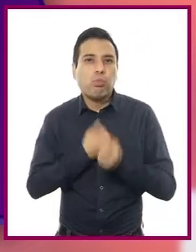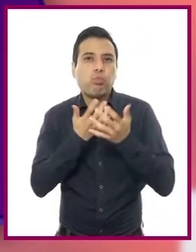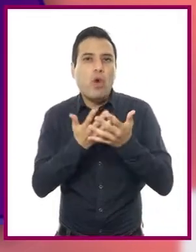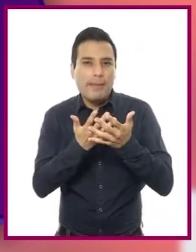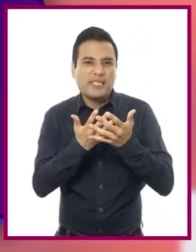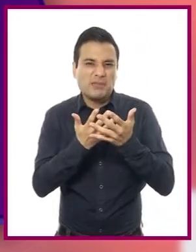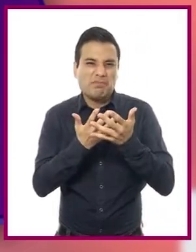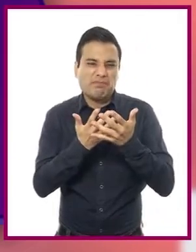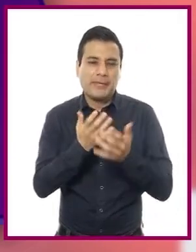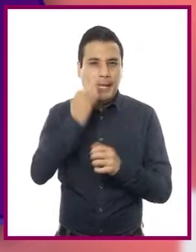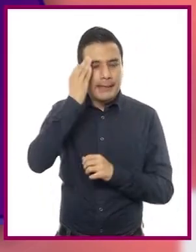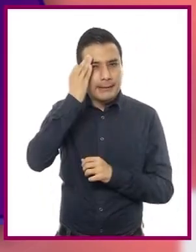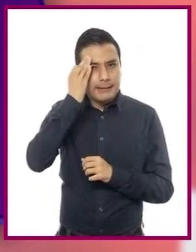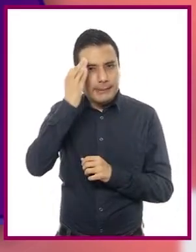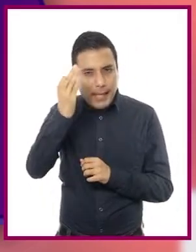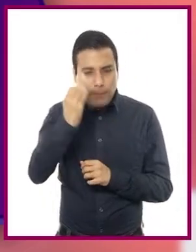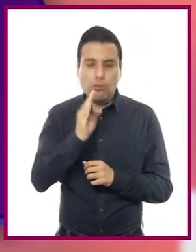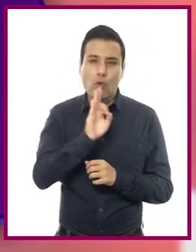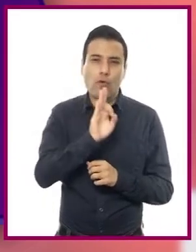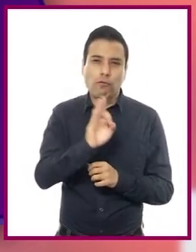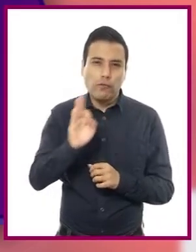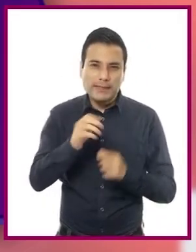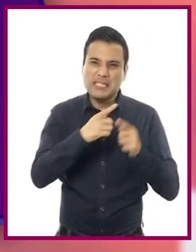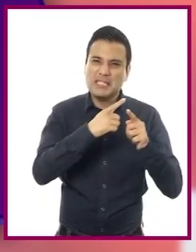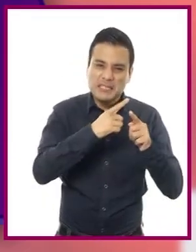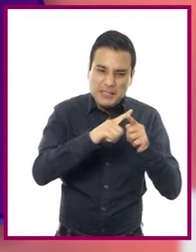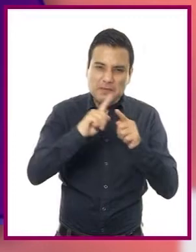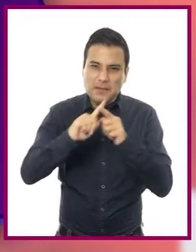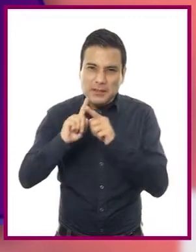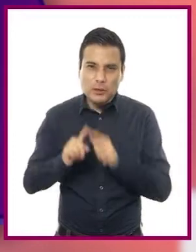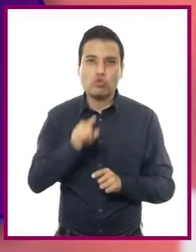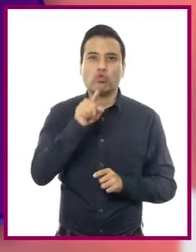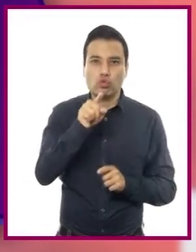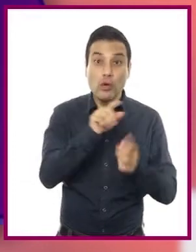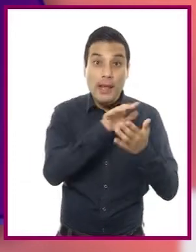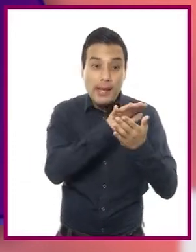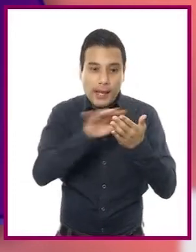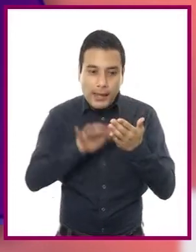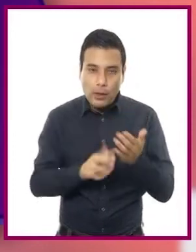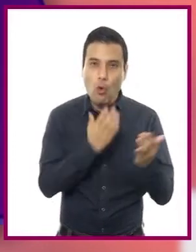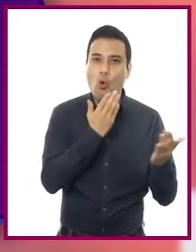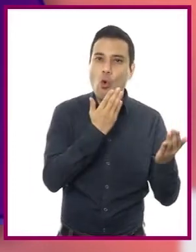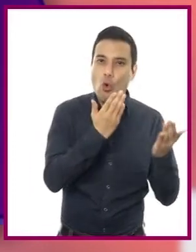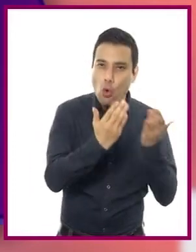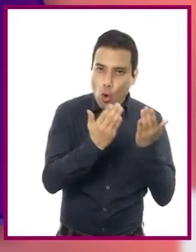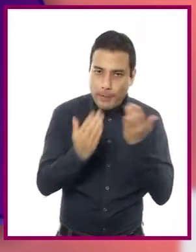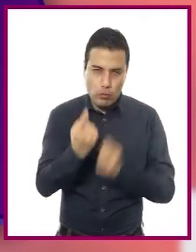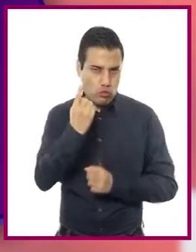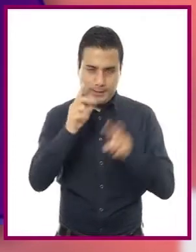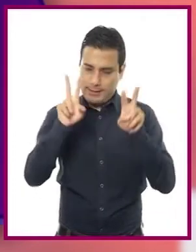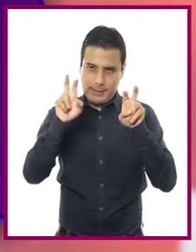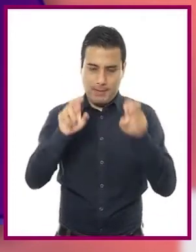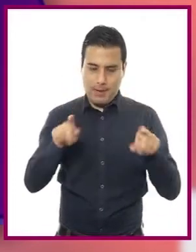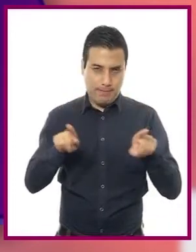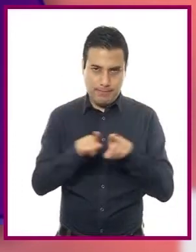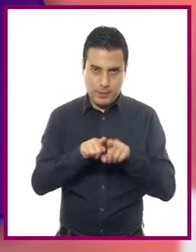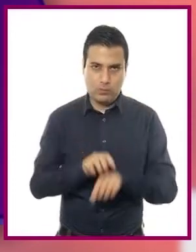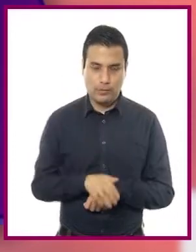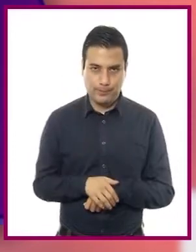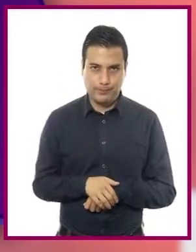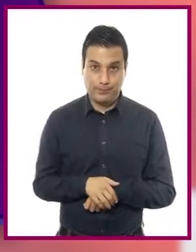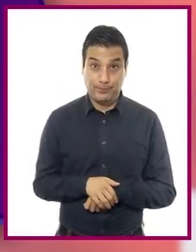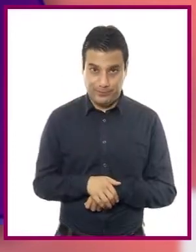diferentes épocas sobre un tema específico, con el propósito de interpretar información sobre